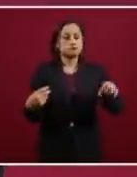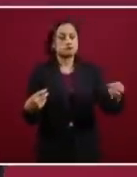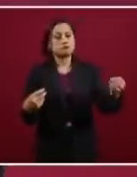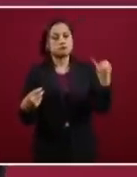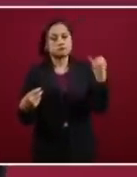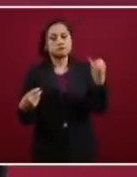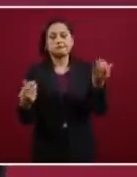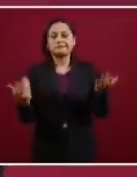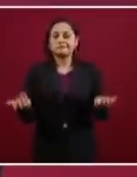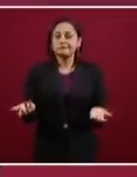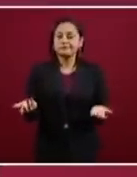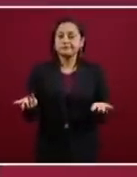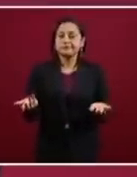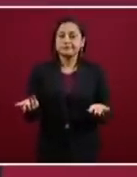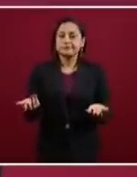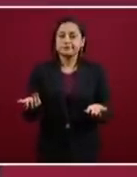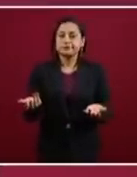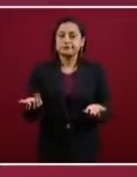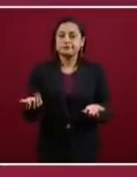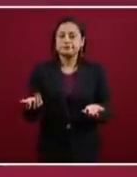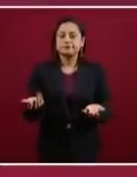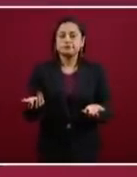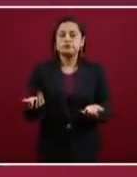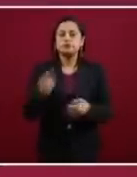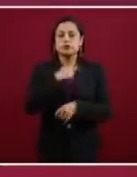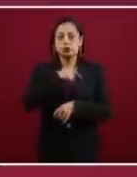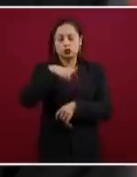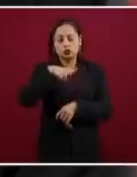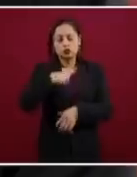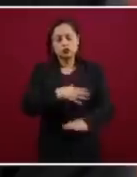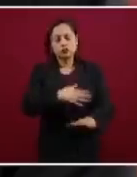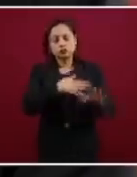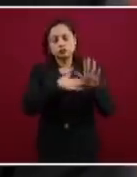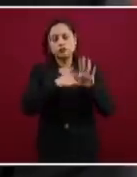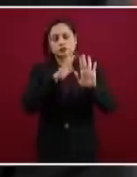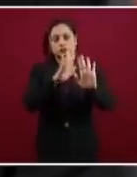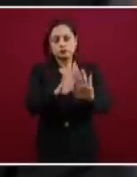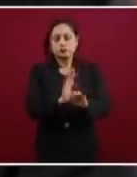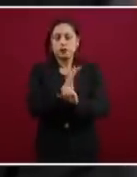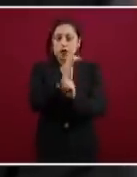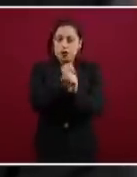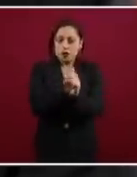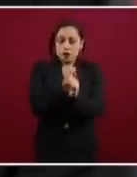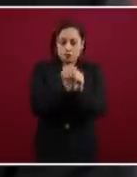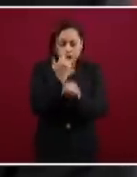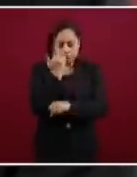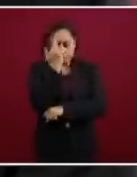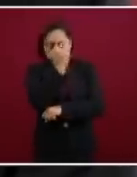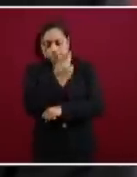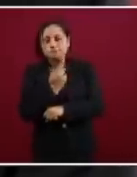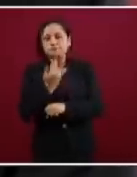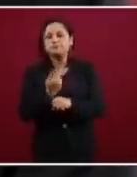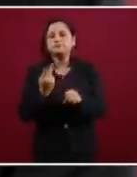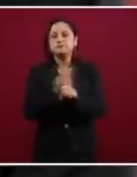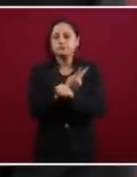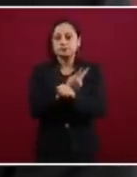hemos quedado en hacer una revisión análisis y al final que sean